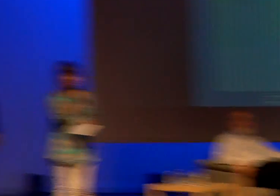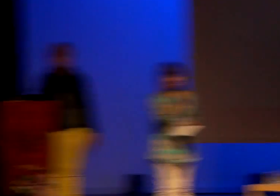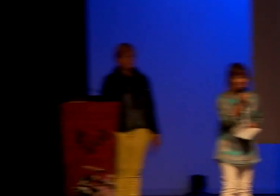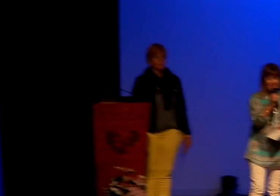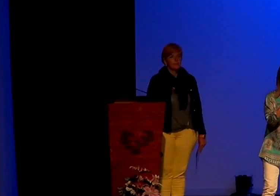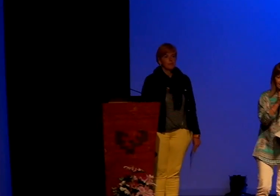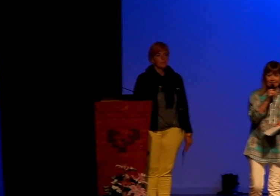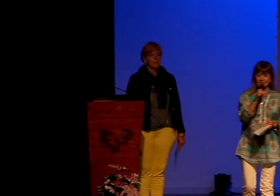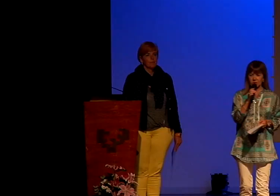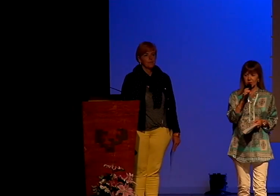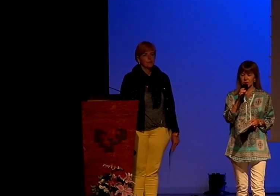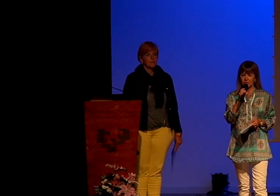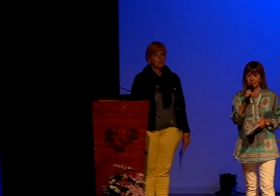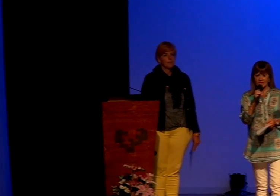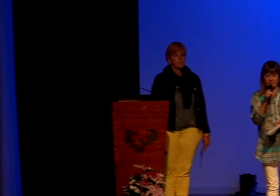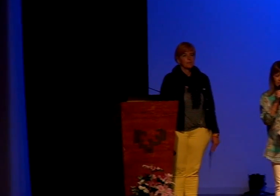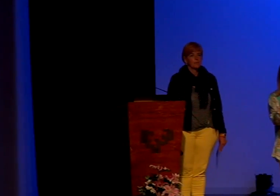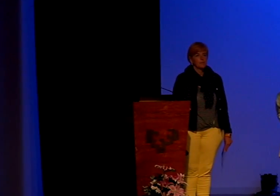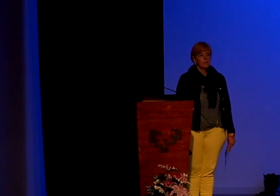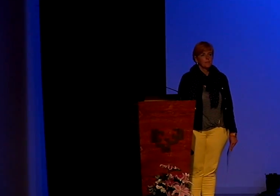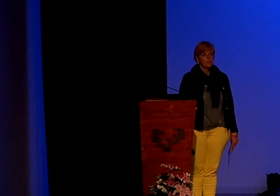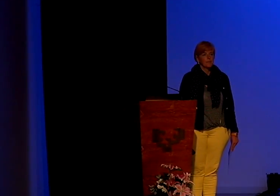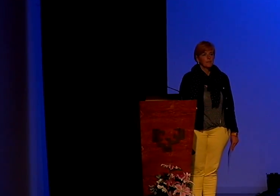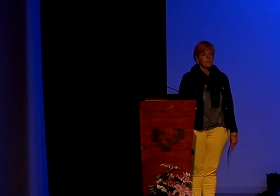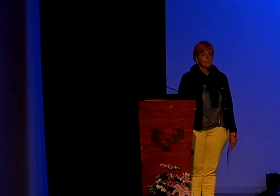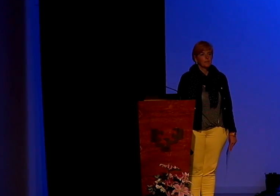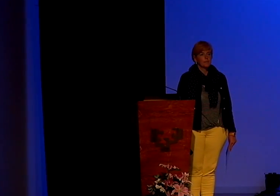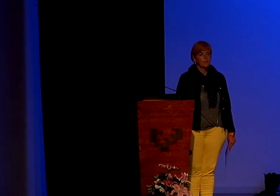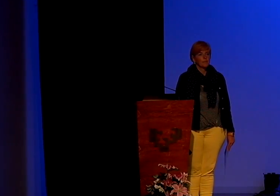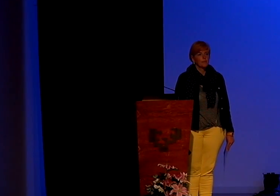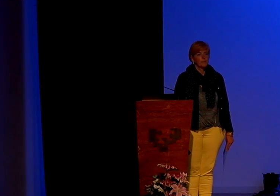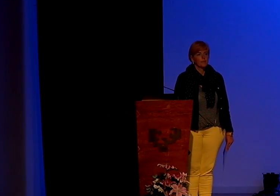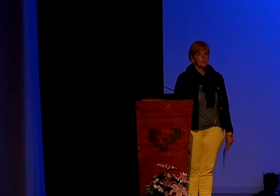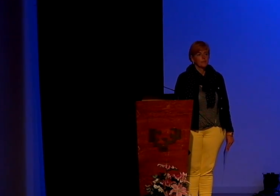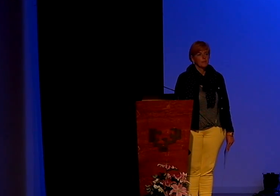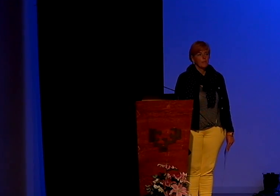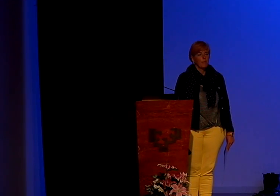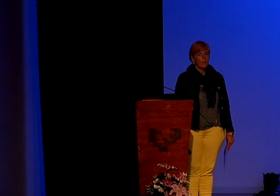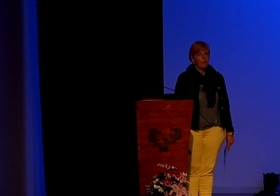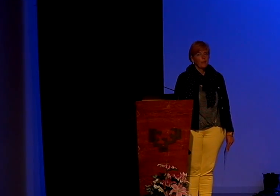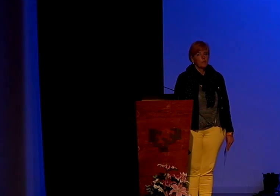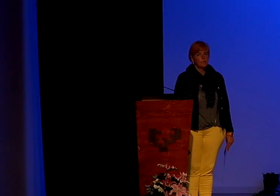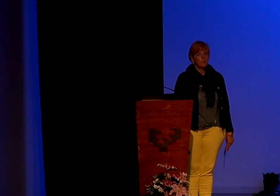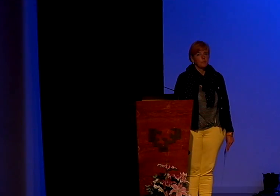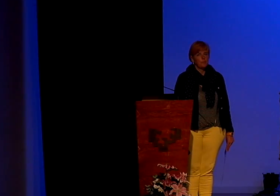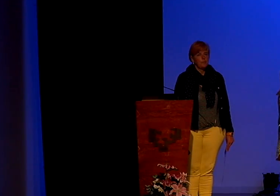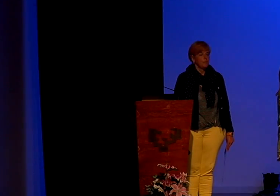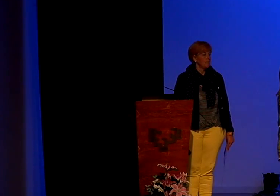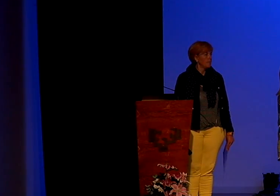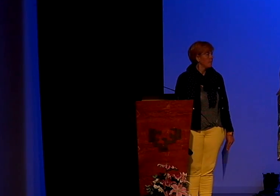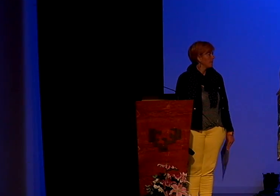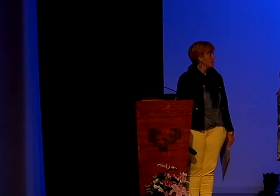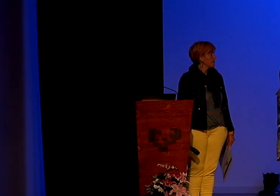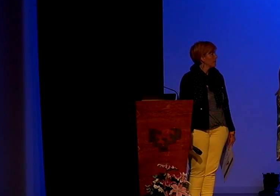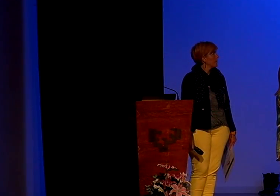bat, ideia asko, eta zuen partaidetza eskertzekoa. Bueno, orduan